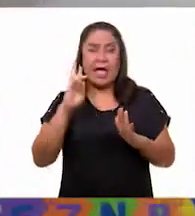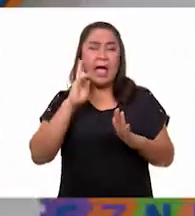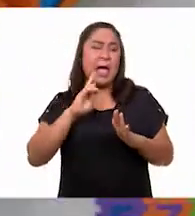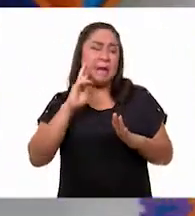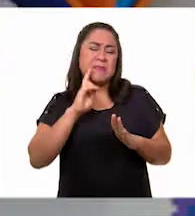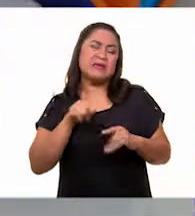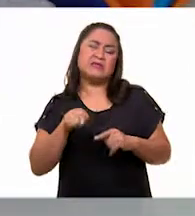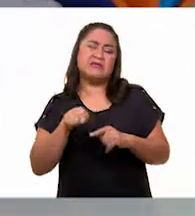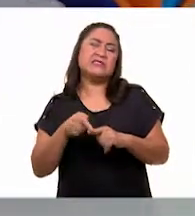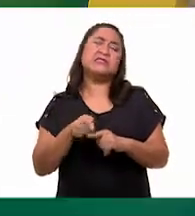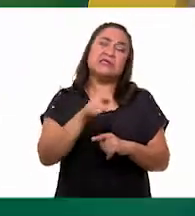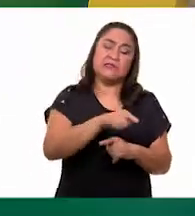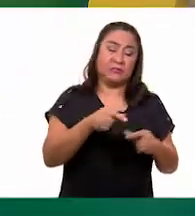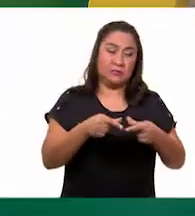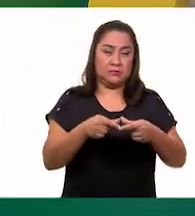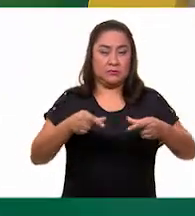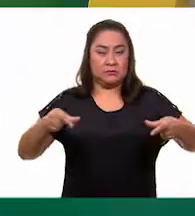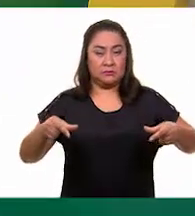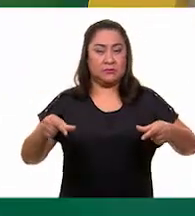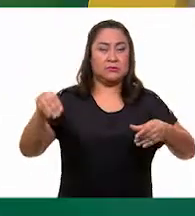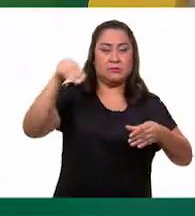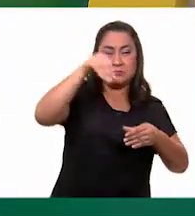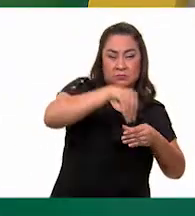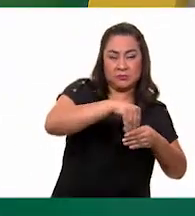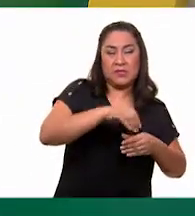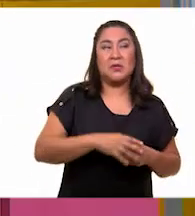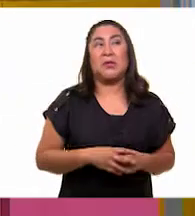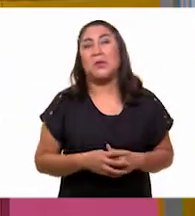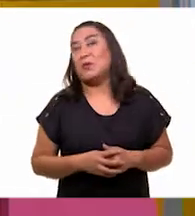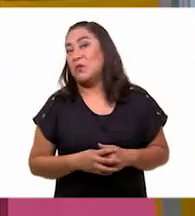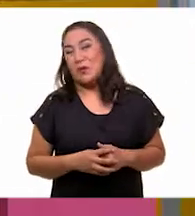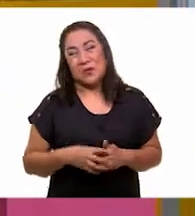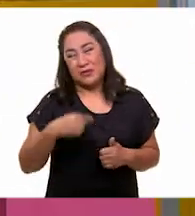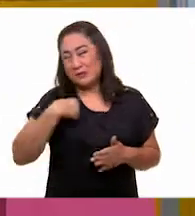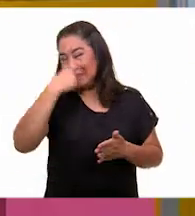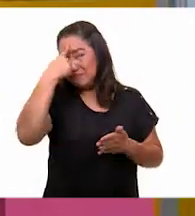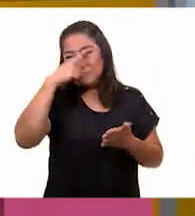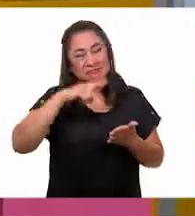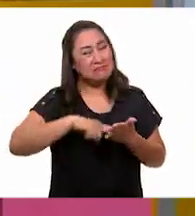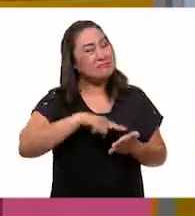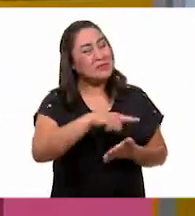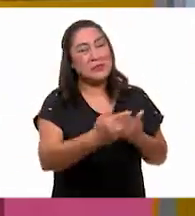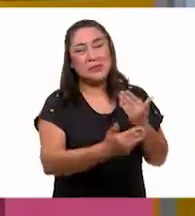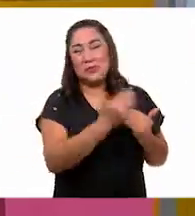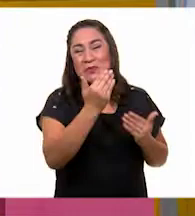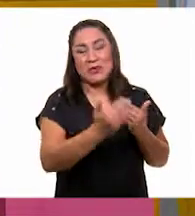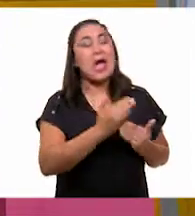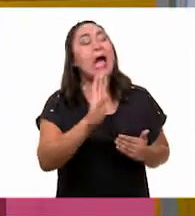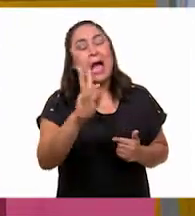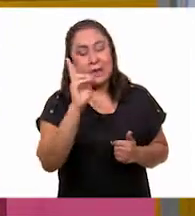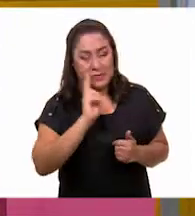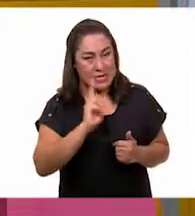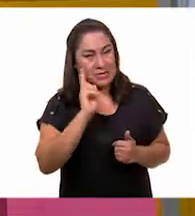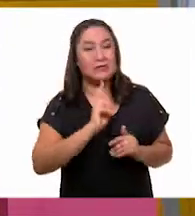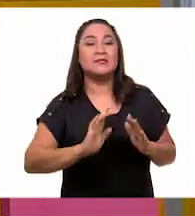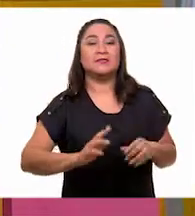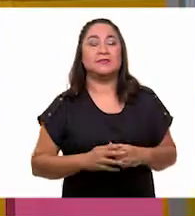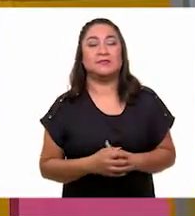el número 3? ¡Uy! Pues yo creo que se va a desbordar más, pero... ¿sí? Intentemos entonces. Vamos a intentarlo. A